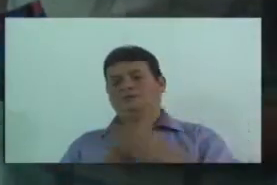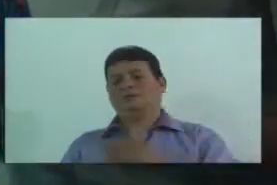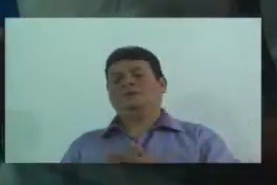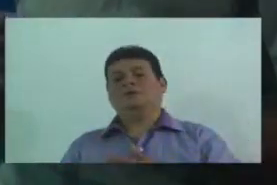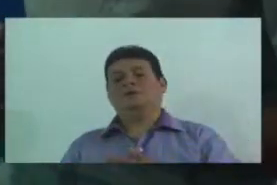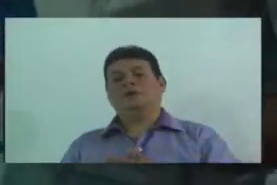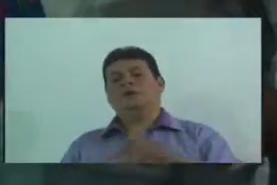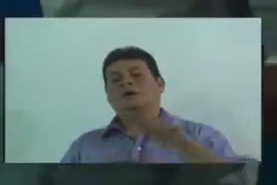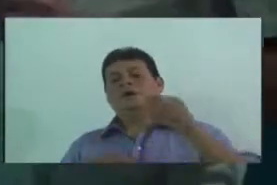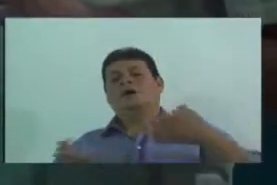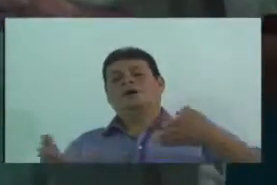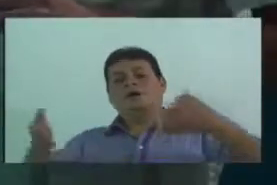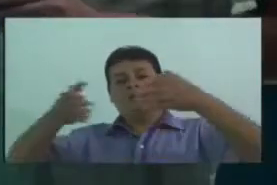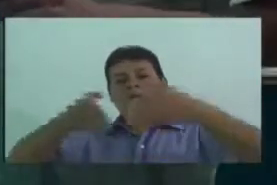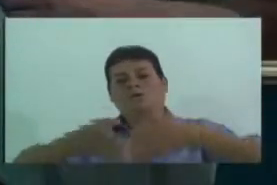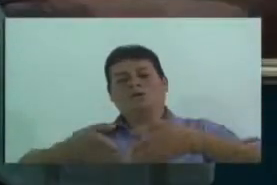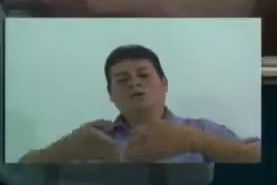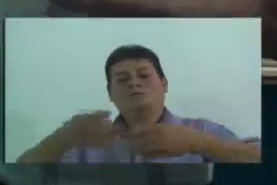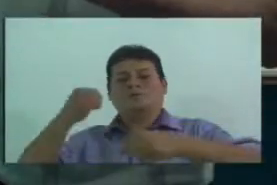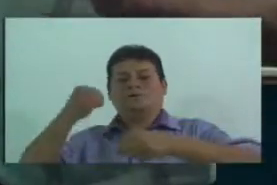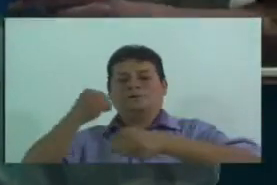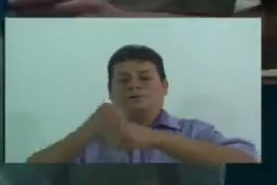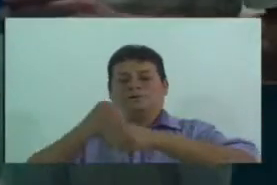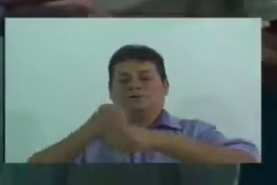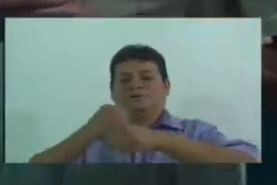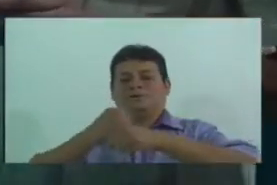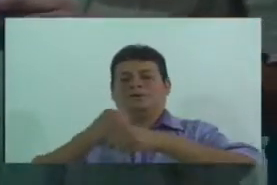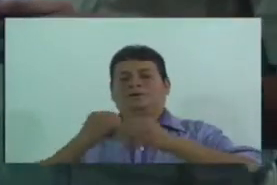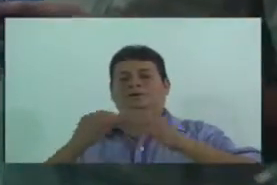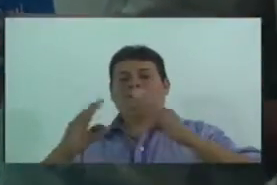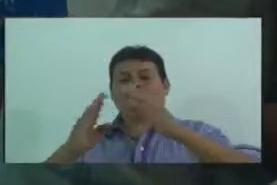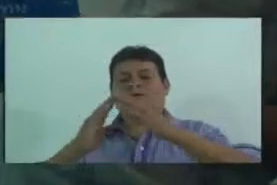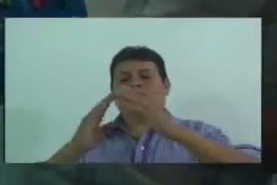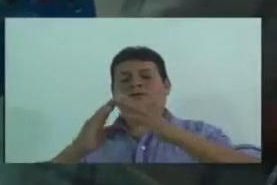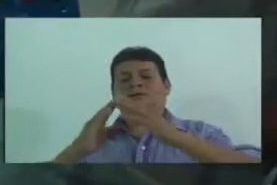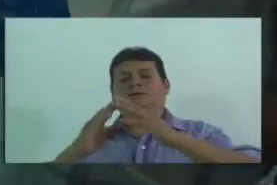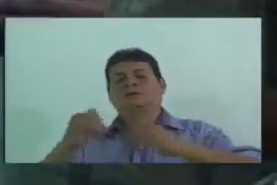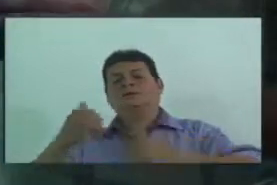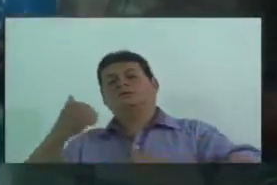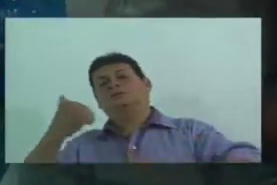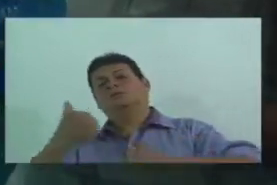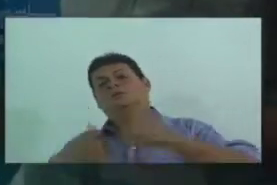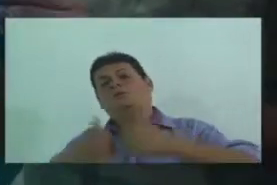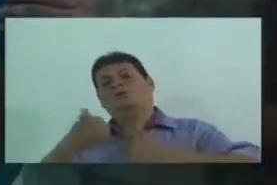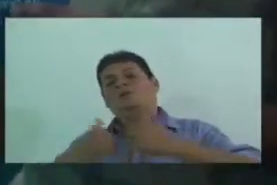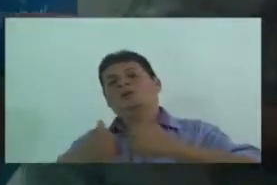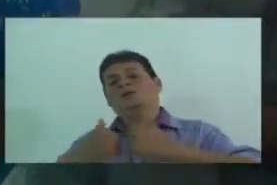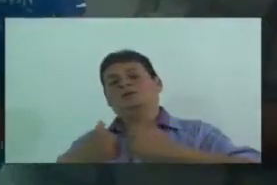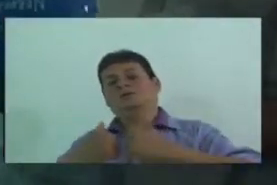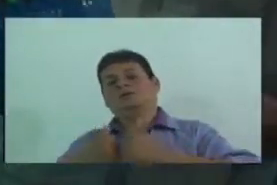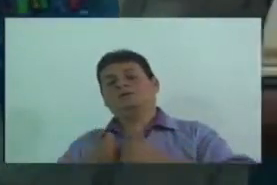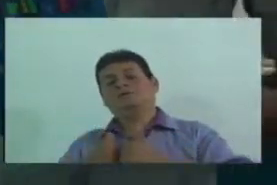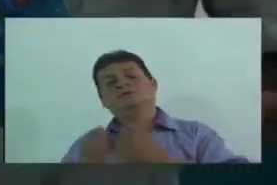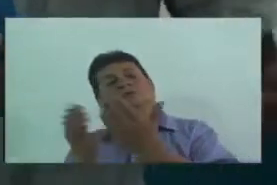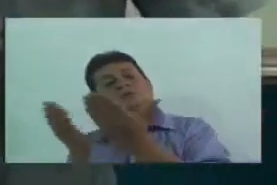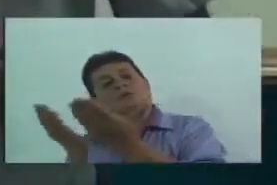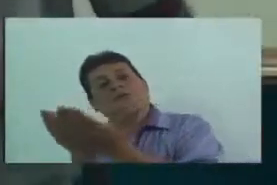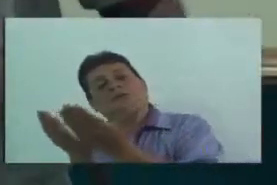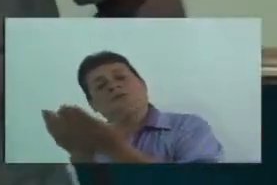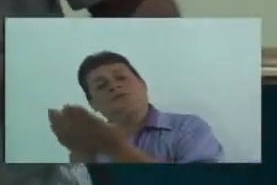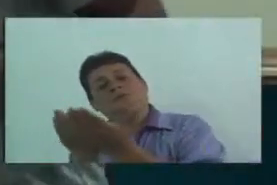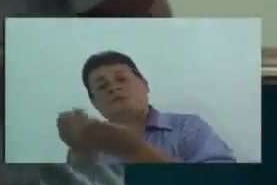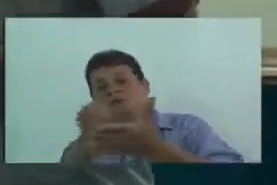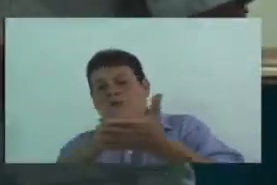Jei, Ba, Epa, Gemiapó, Ja, E, Ja, Joga, Guacuera, Opa, Babi. Boe puna, jaina, jehai